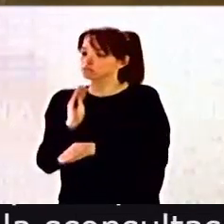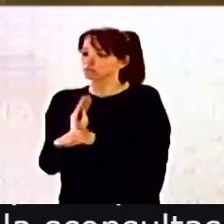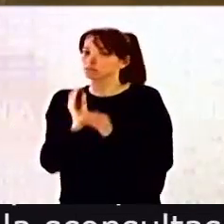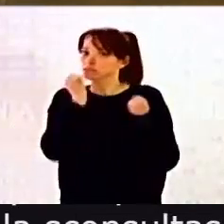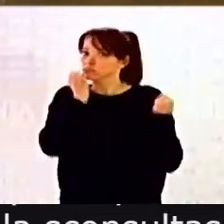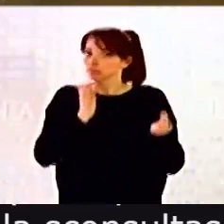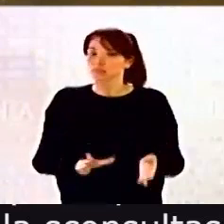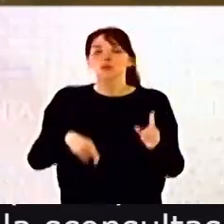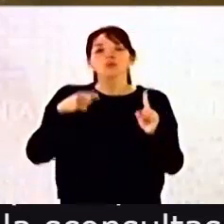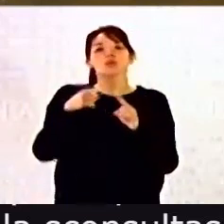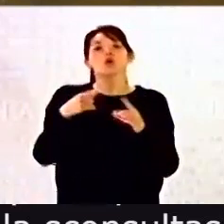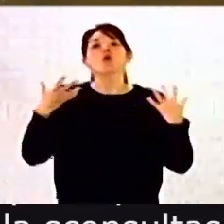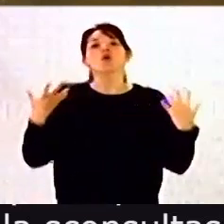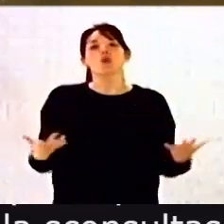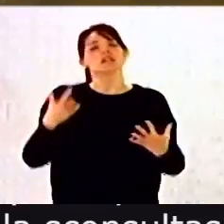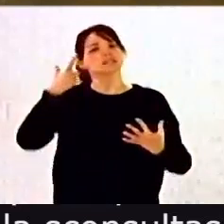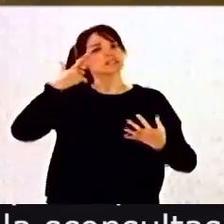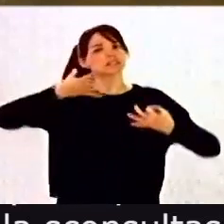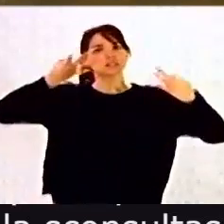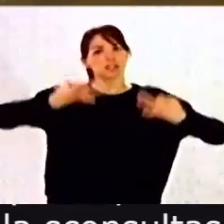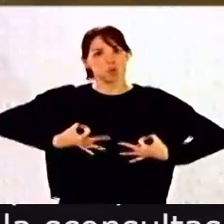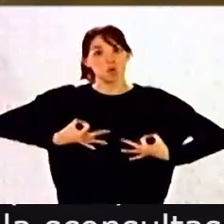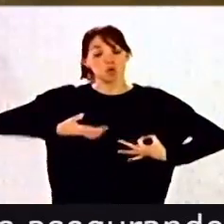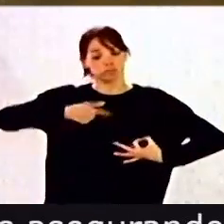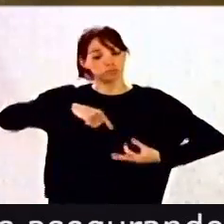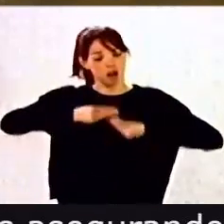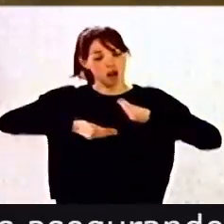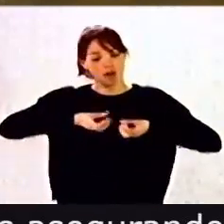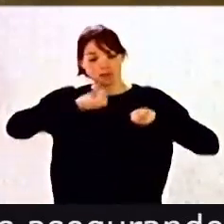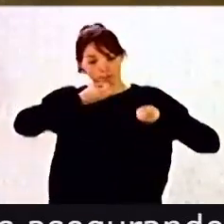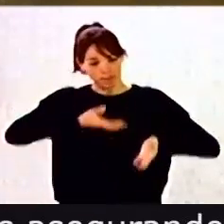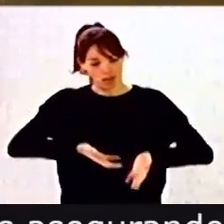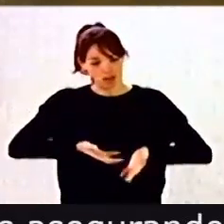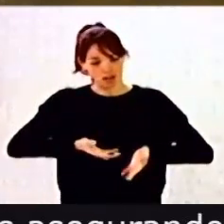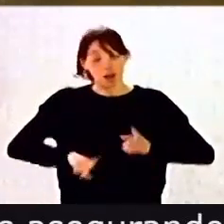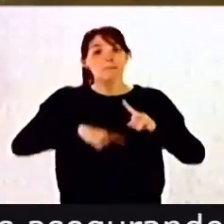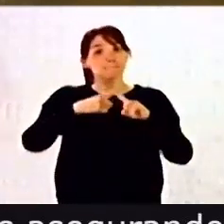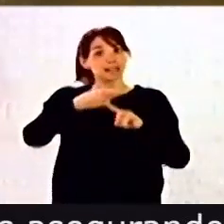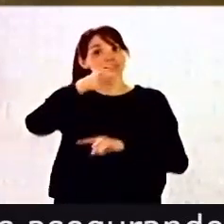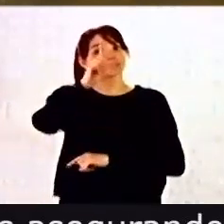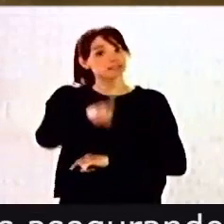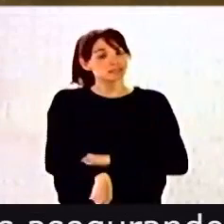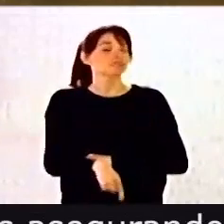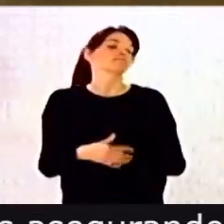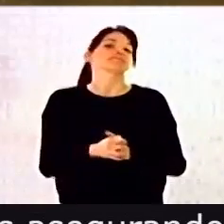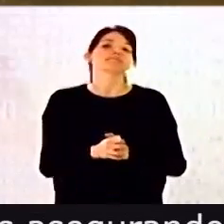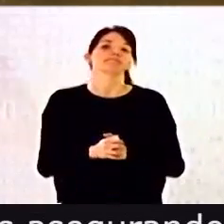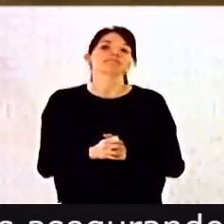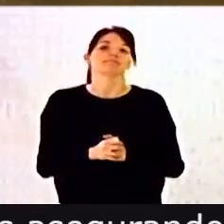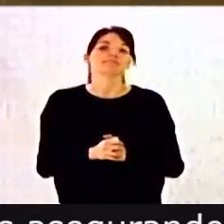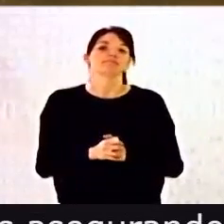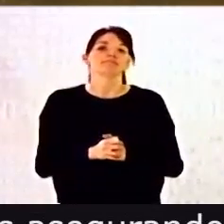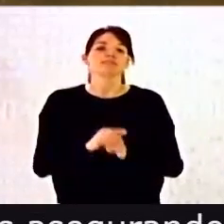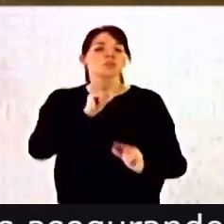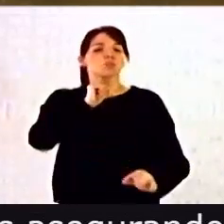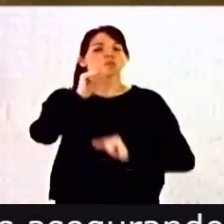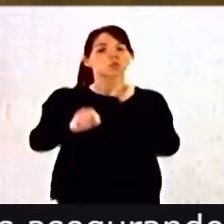para asegurarnos de que lo estamos haciendo bien y para asegurarnos de que la infección